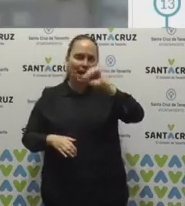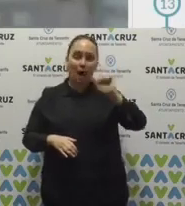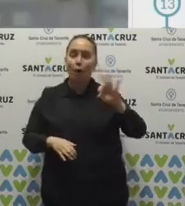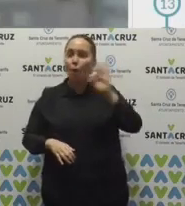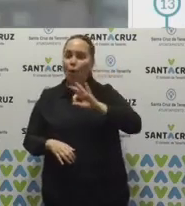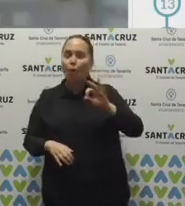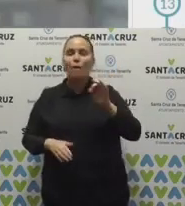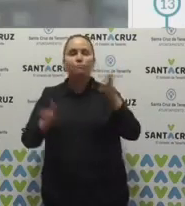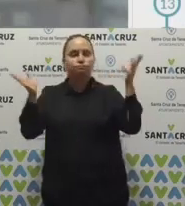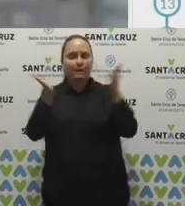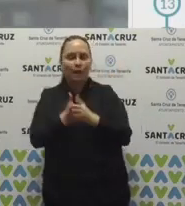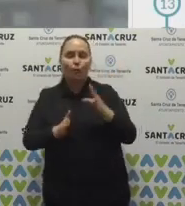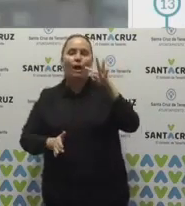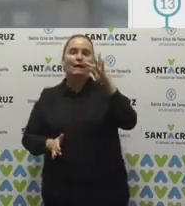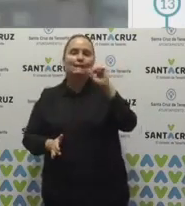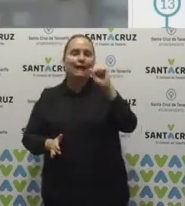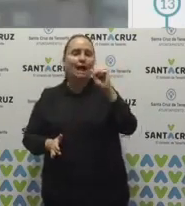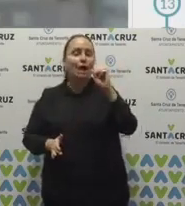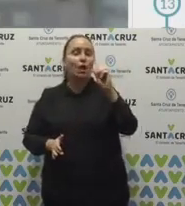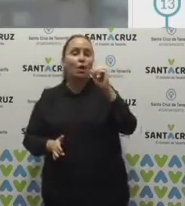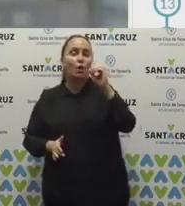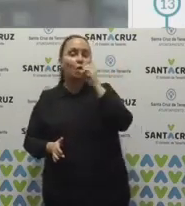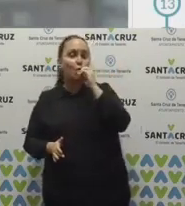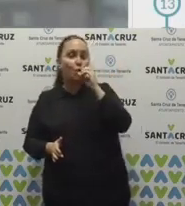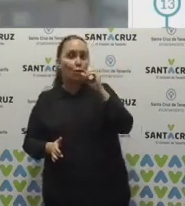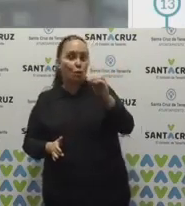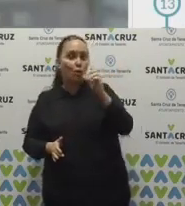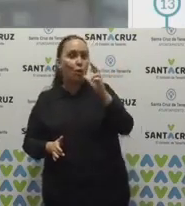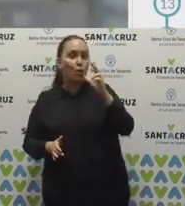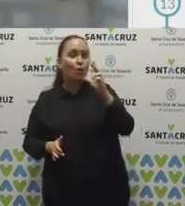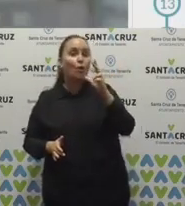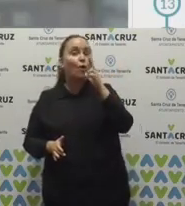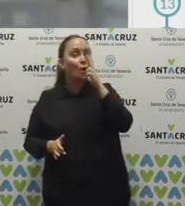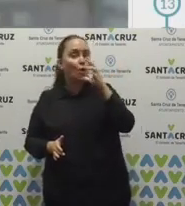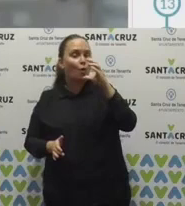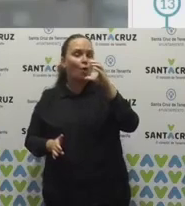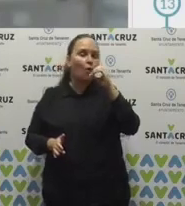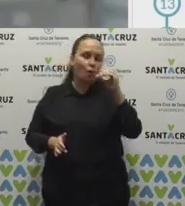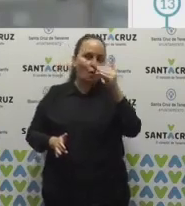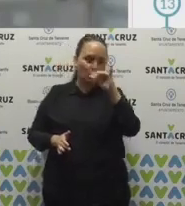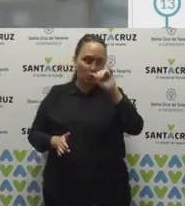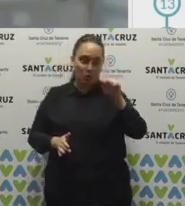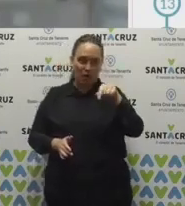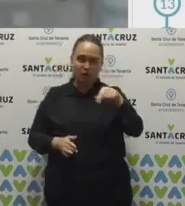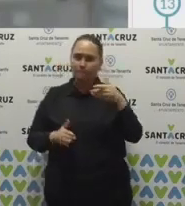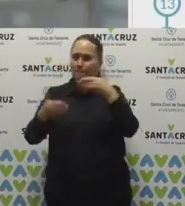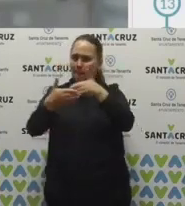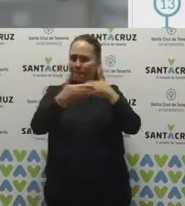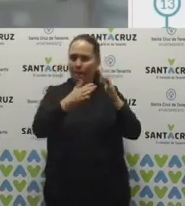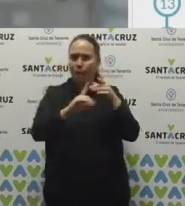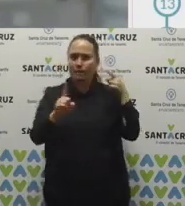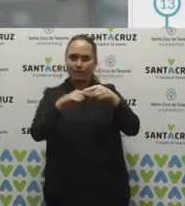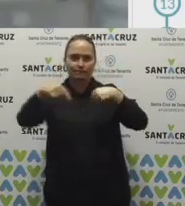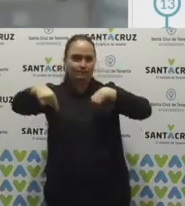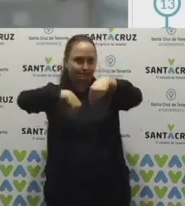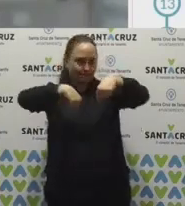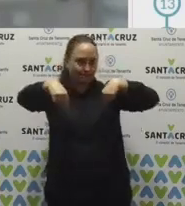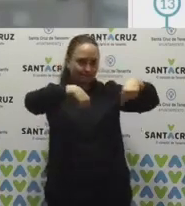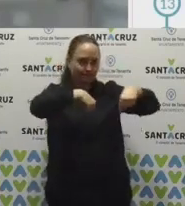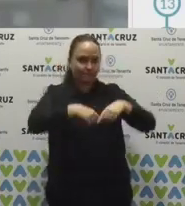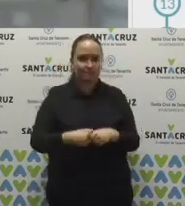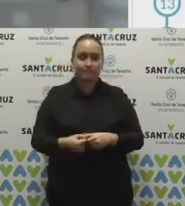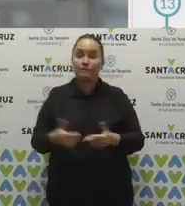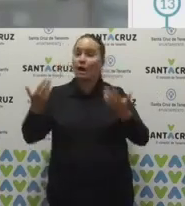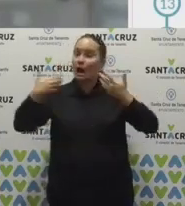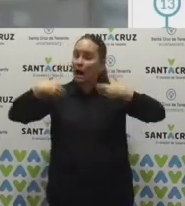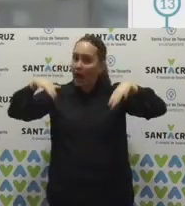vecinos sufren mayores dificultades para desplazarse a pesar de decir que un sistema de ayudas sociales de emergencia